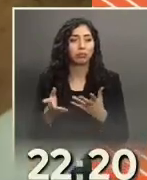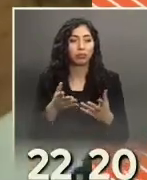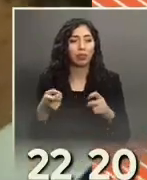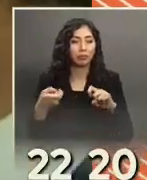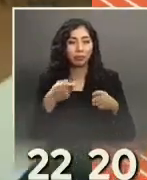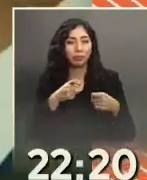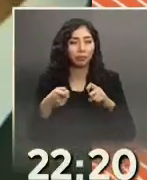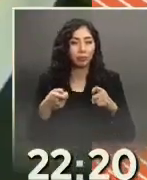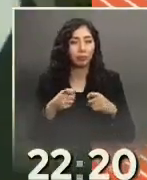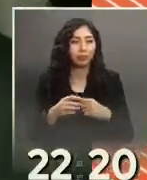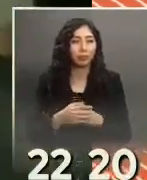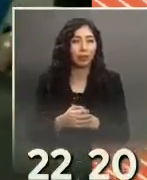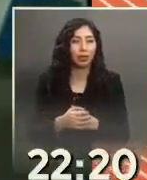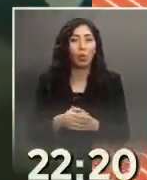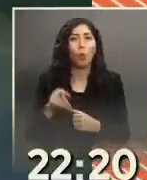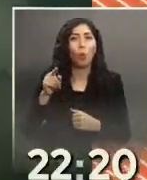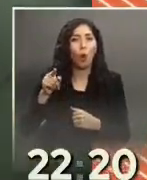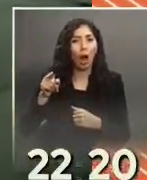una